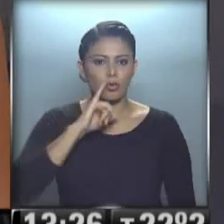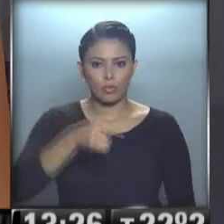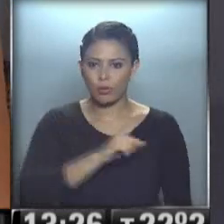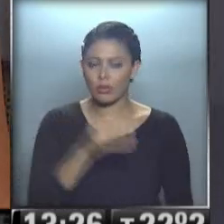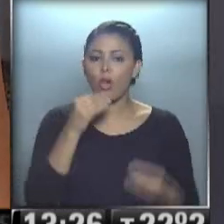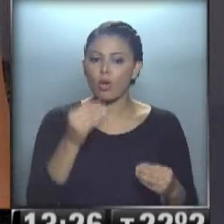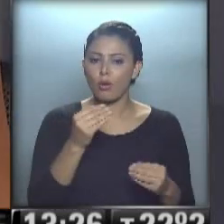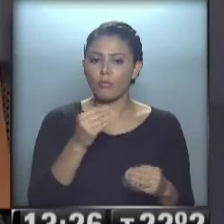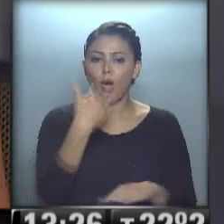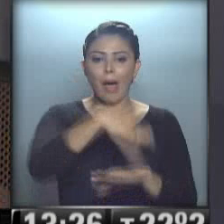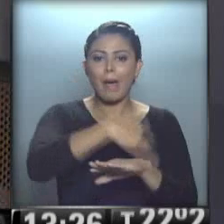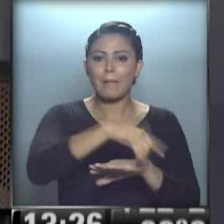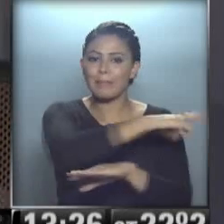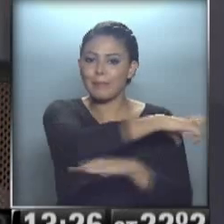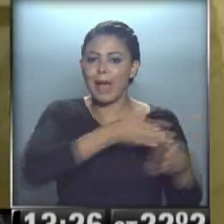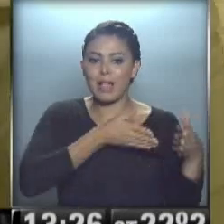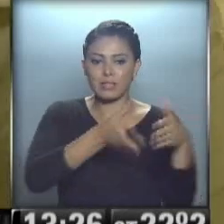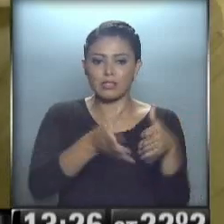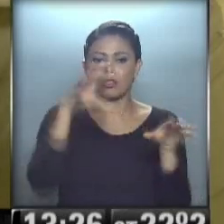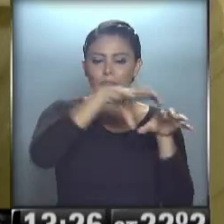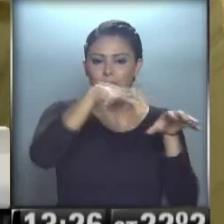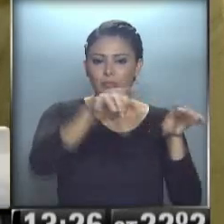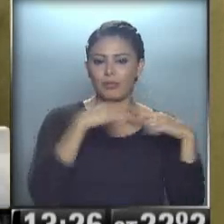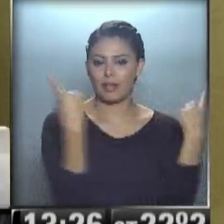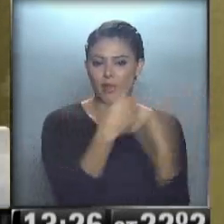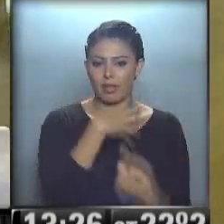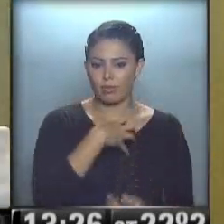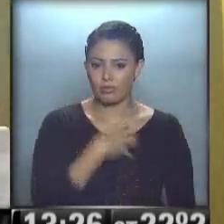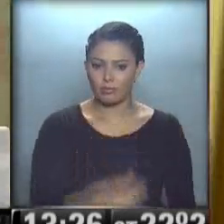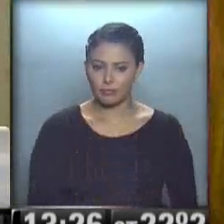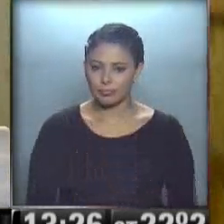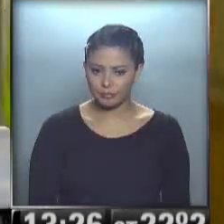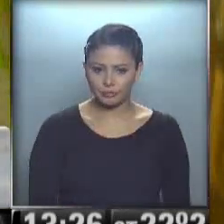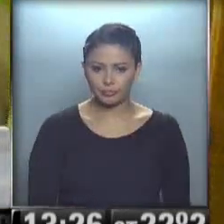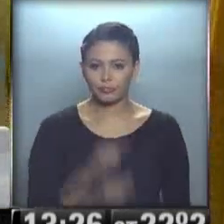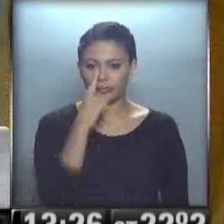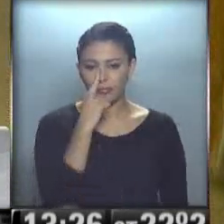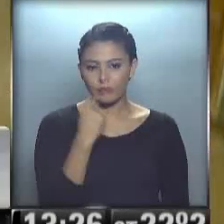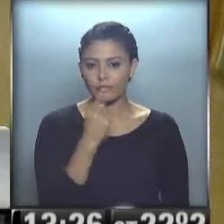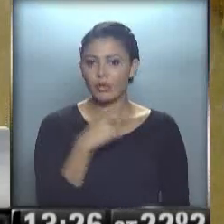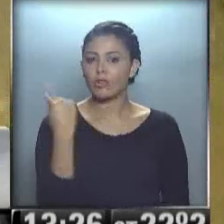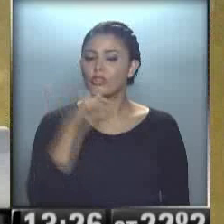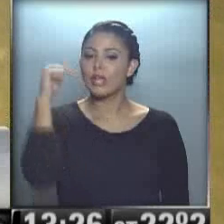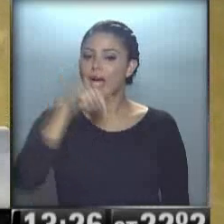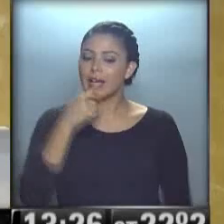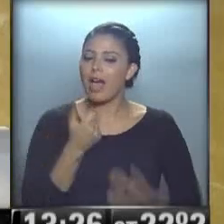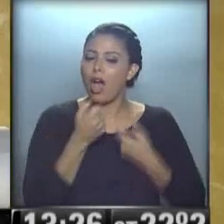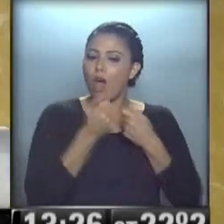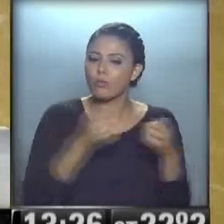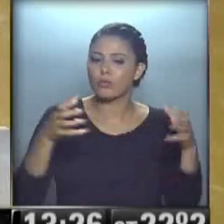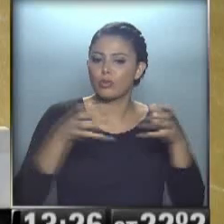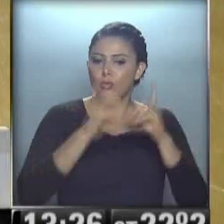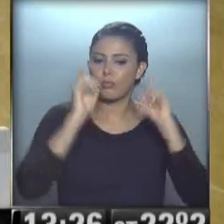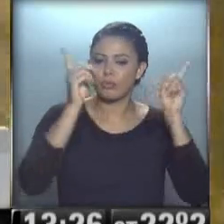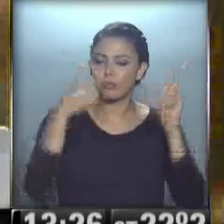poner aulas en los pasillos de las escuelas. Nosotros acá venimos a hacer el acompañamiento a la comunidad educativa